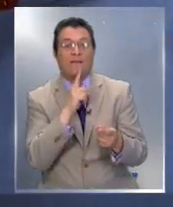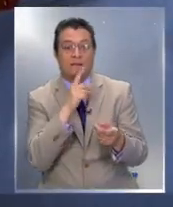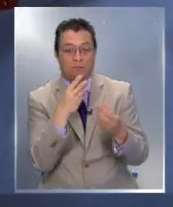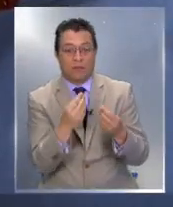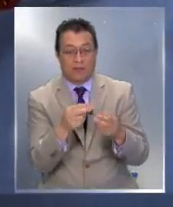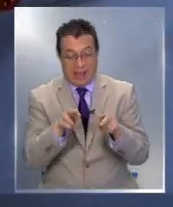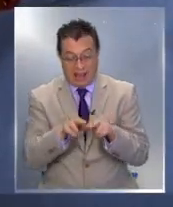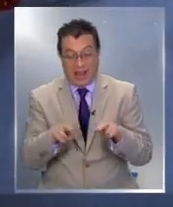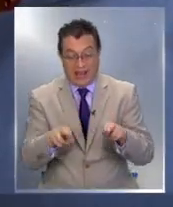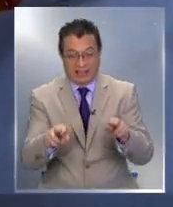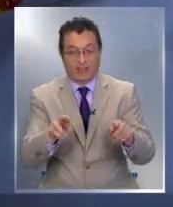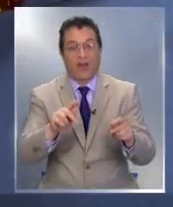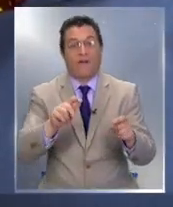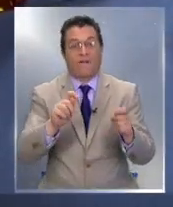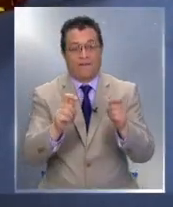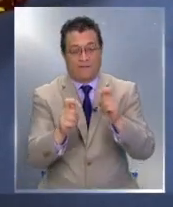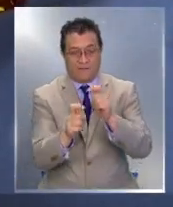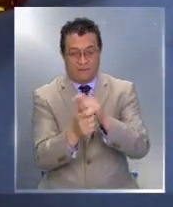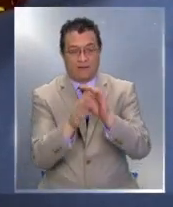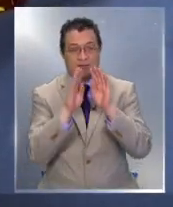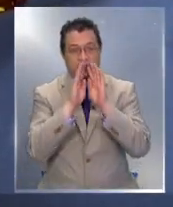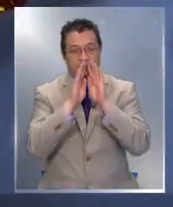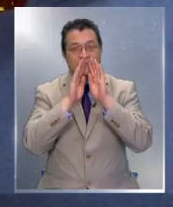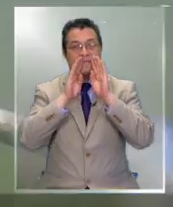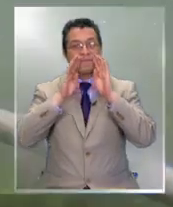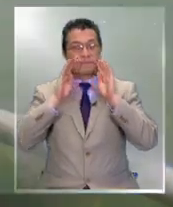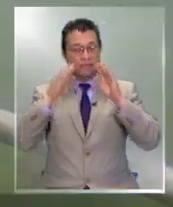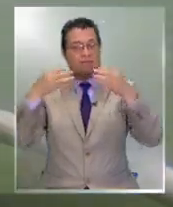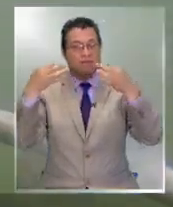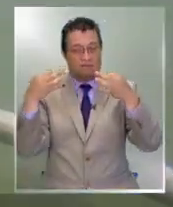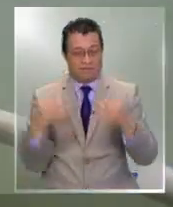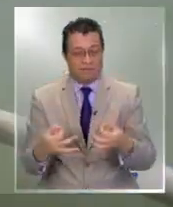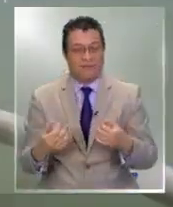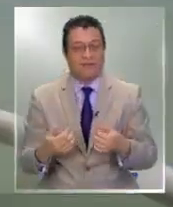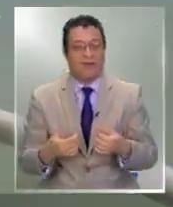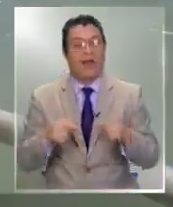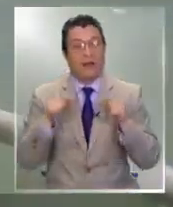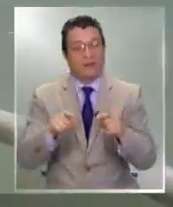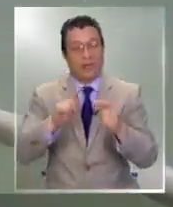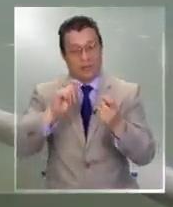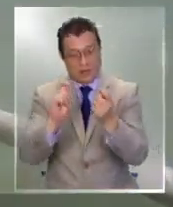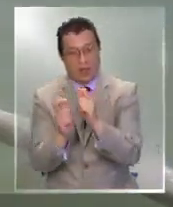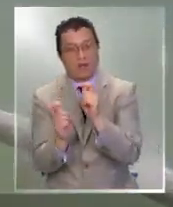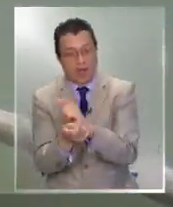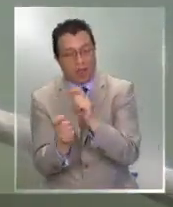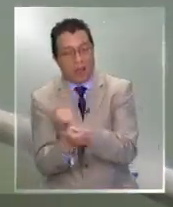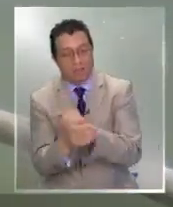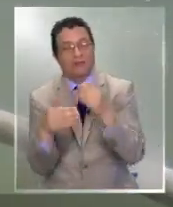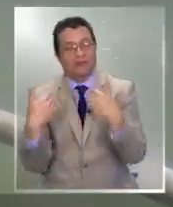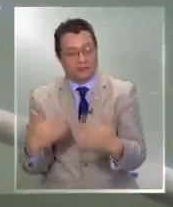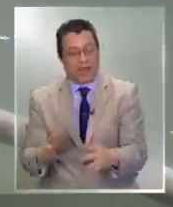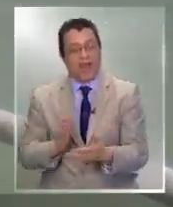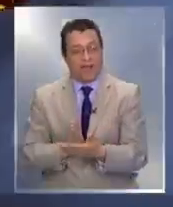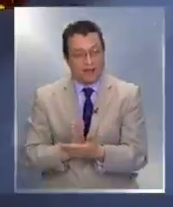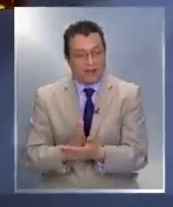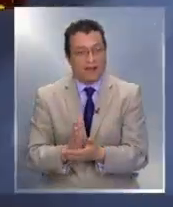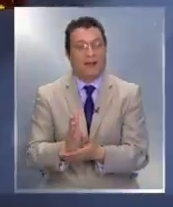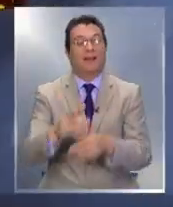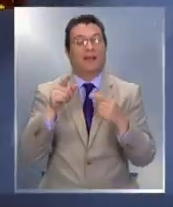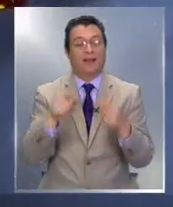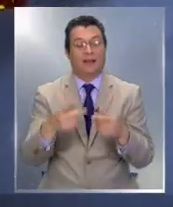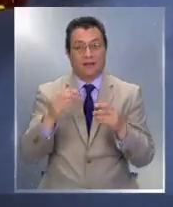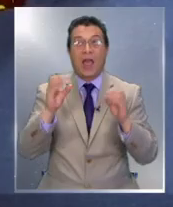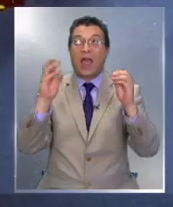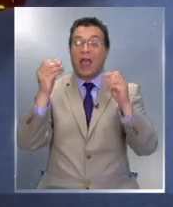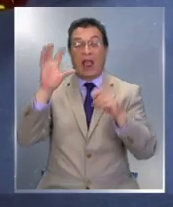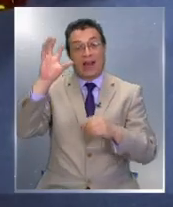el río está volviendo. El río como un ecosistema acuático está volviendo, que algún cambio se está generando en torno a la condición